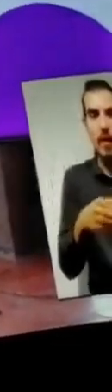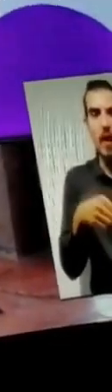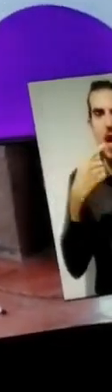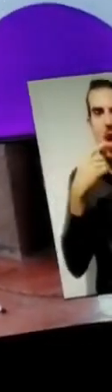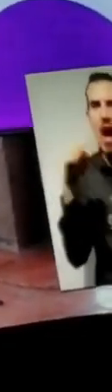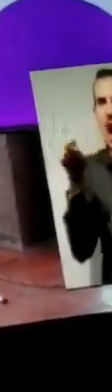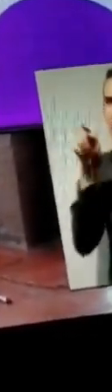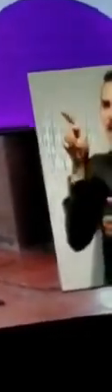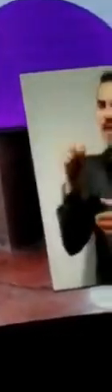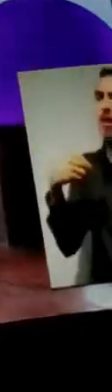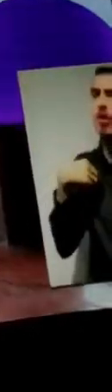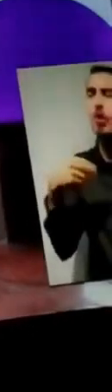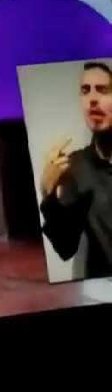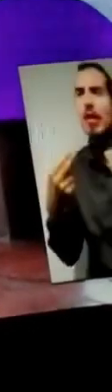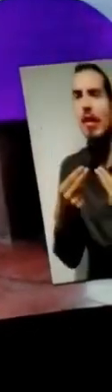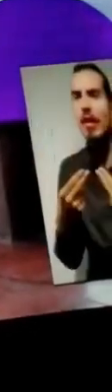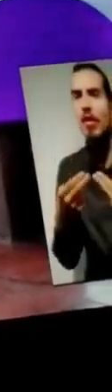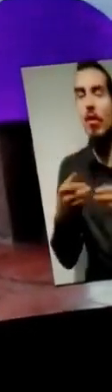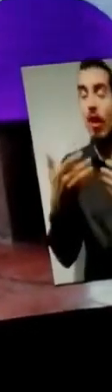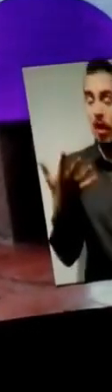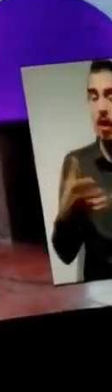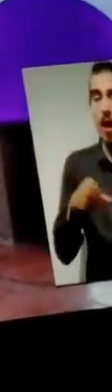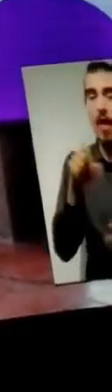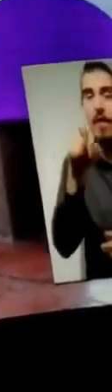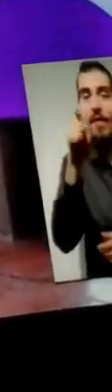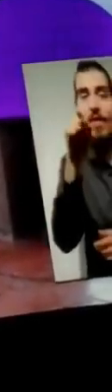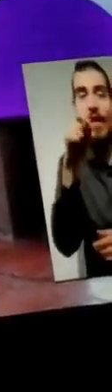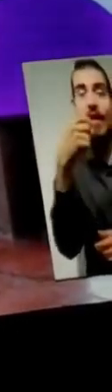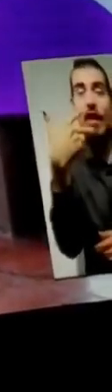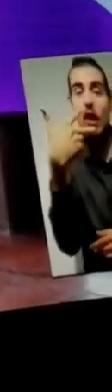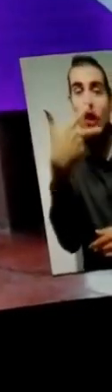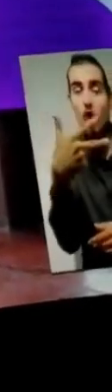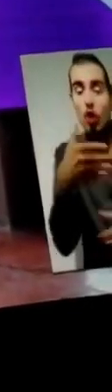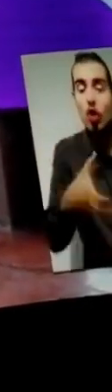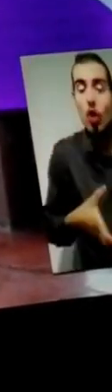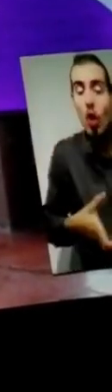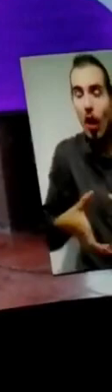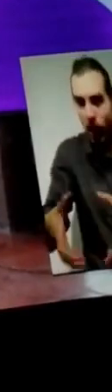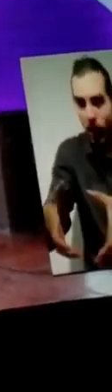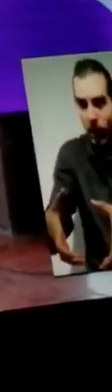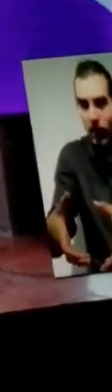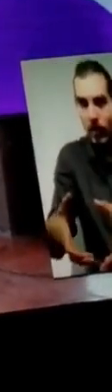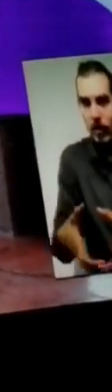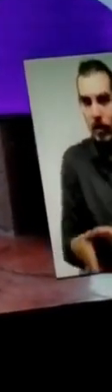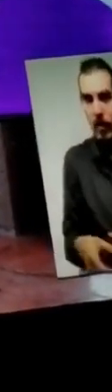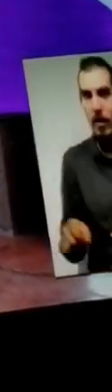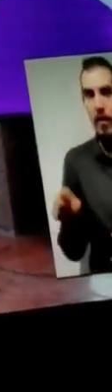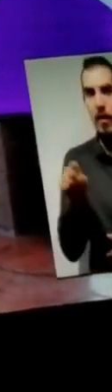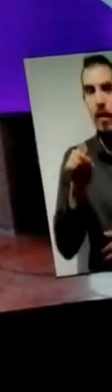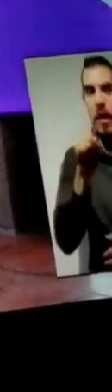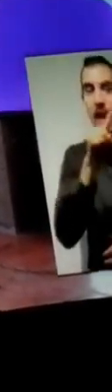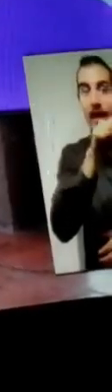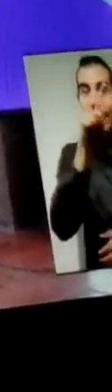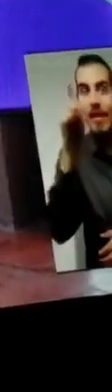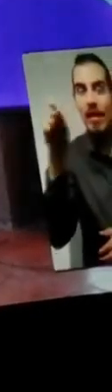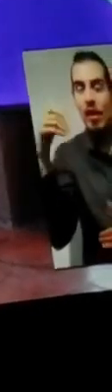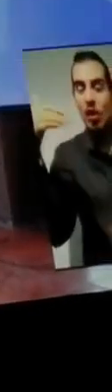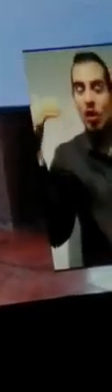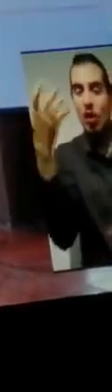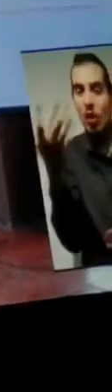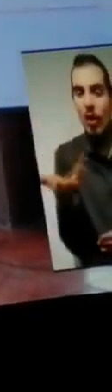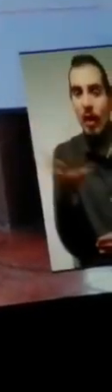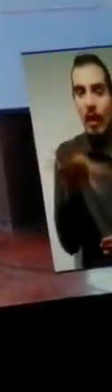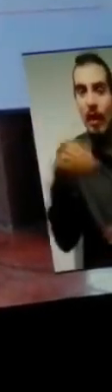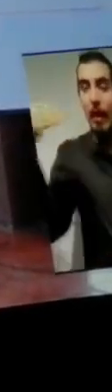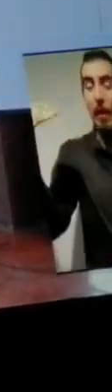Hasta ahorita son 28 calles, y van a ser 110 millones de pesos